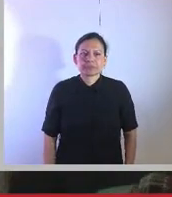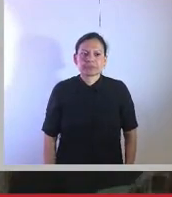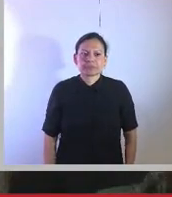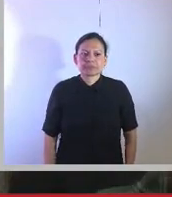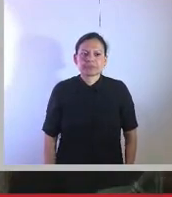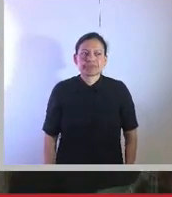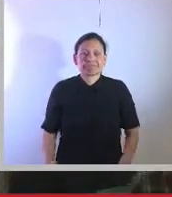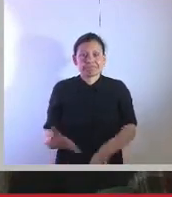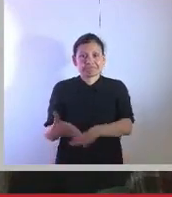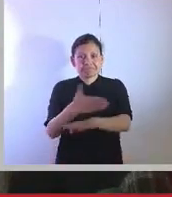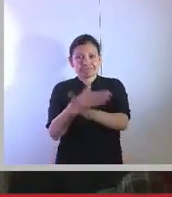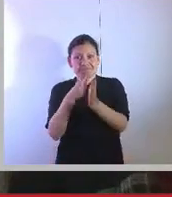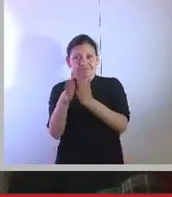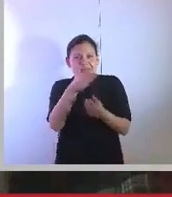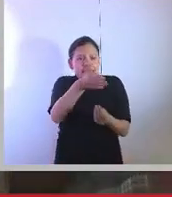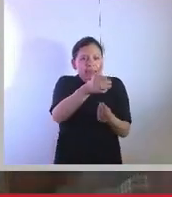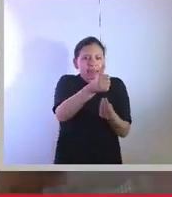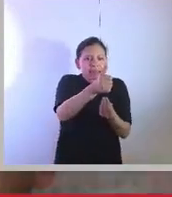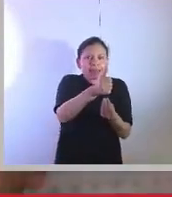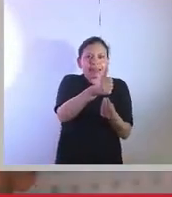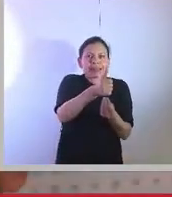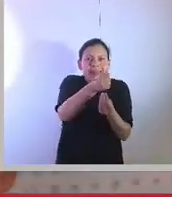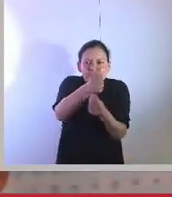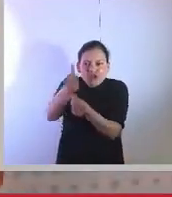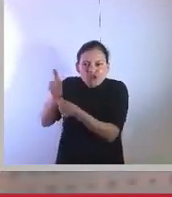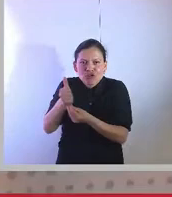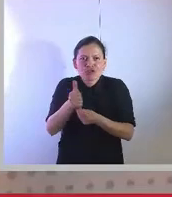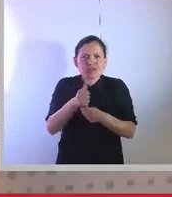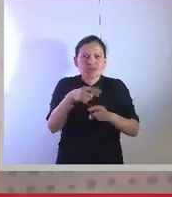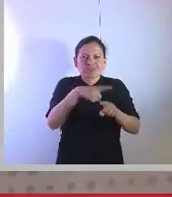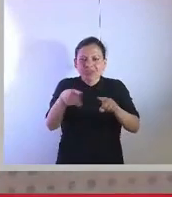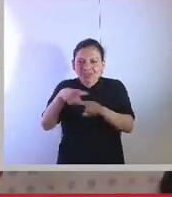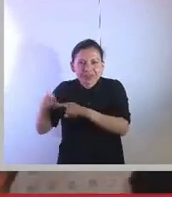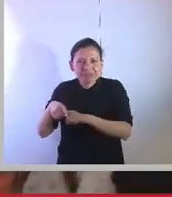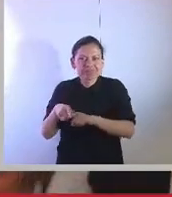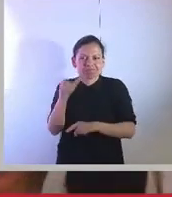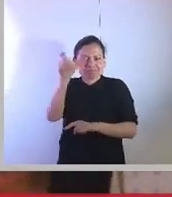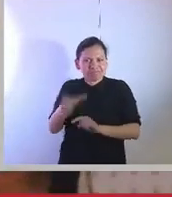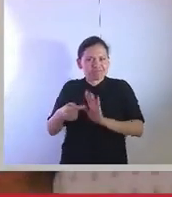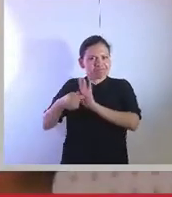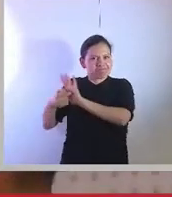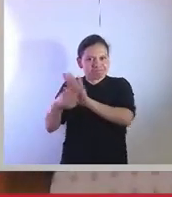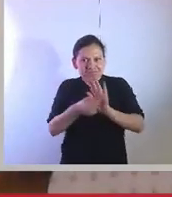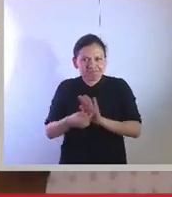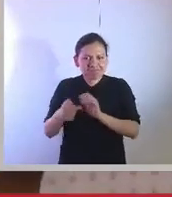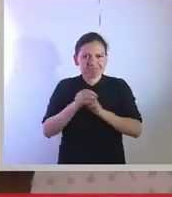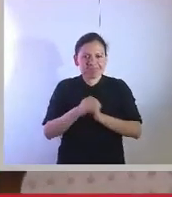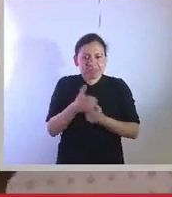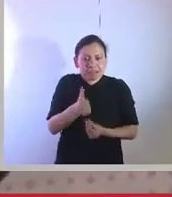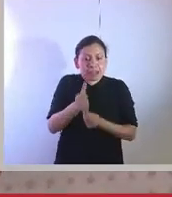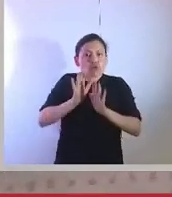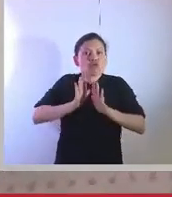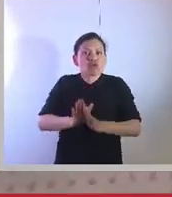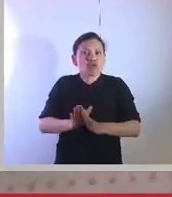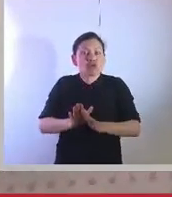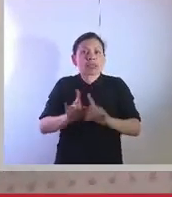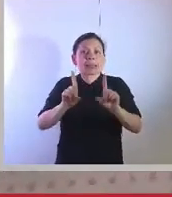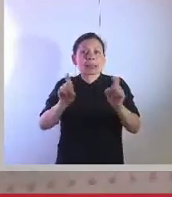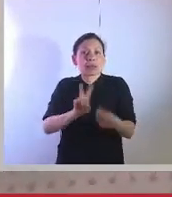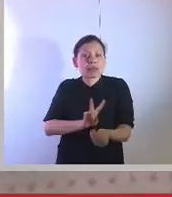Como dije, las direcciones, las anfitrionas, también la Dirección de Asuntos